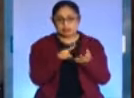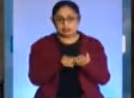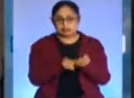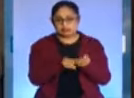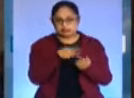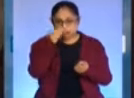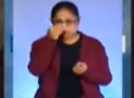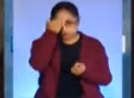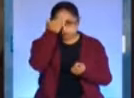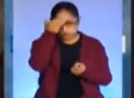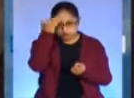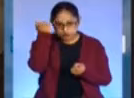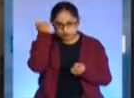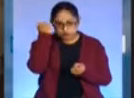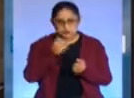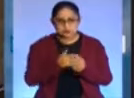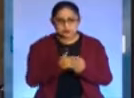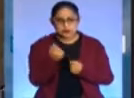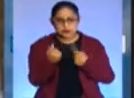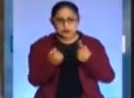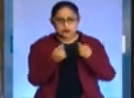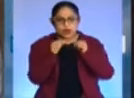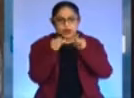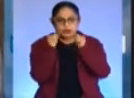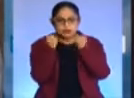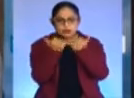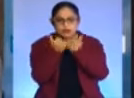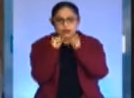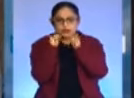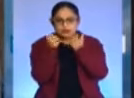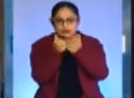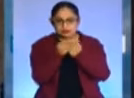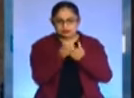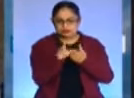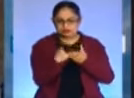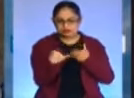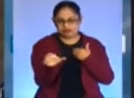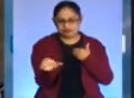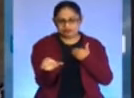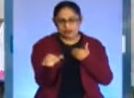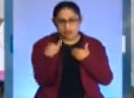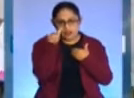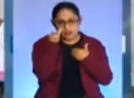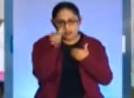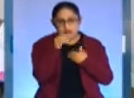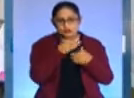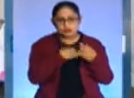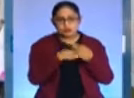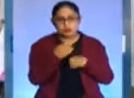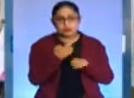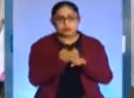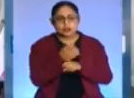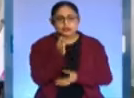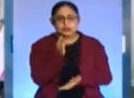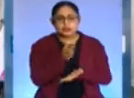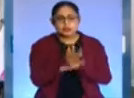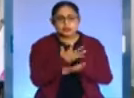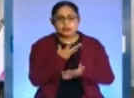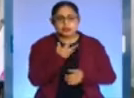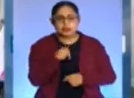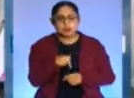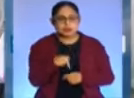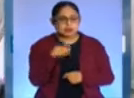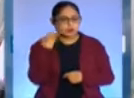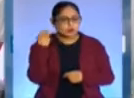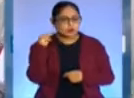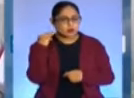que hacen las asociaciones es que se descentralice el módulo de atención, ya que en todo el estado solo existe el de la capital,